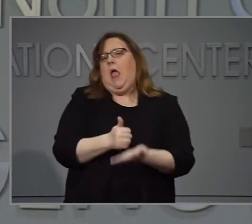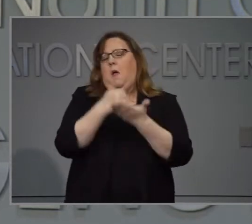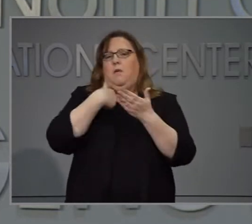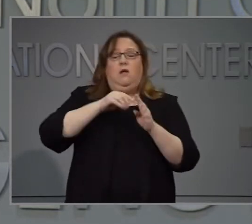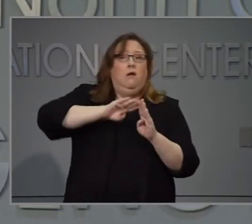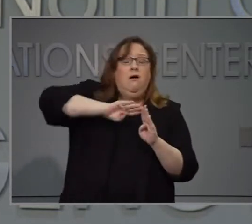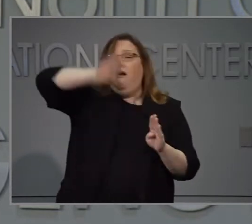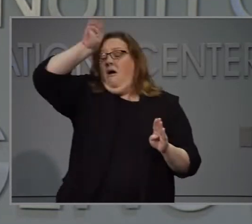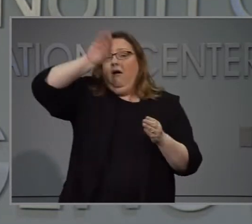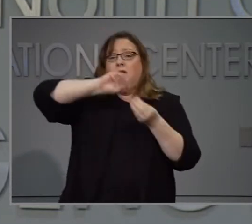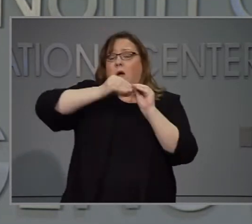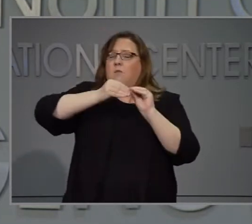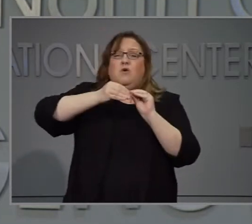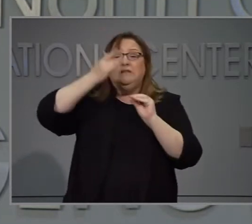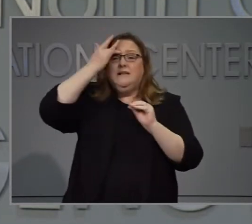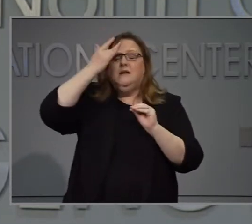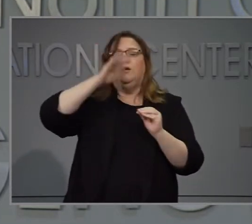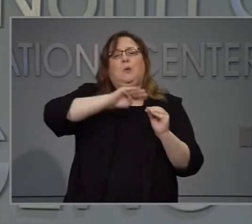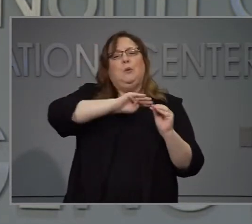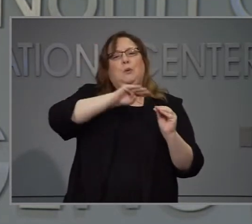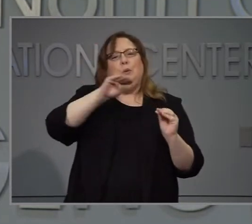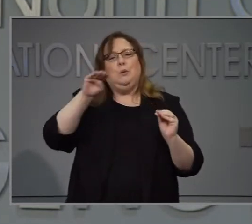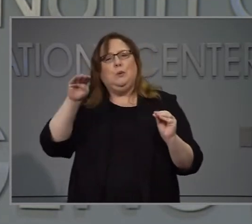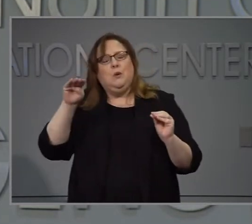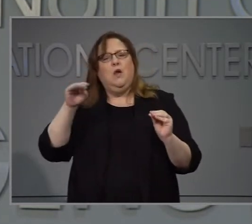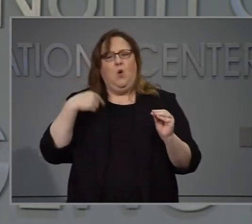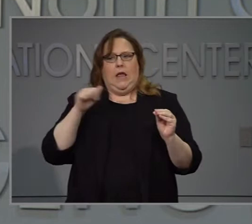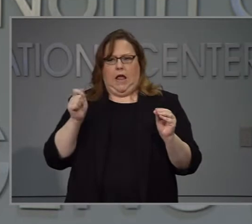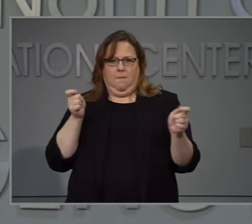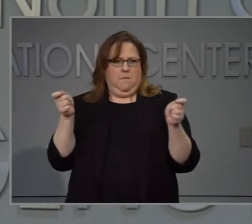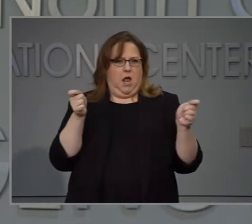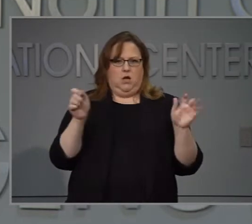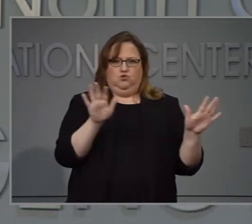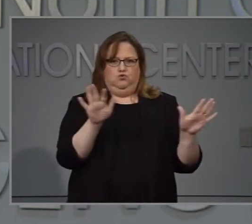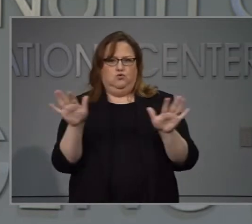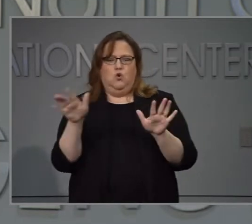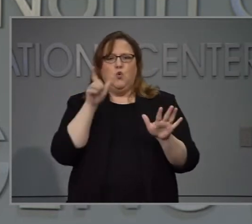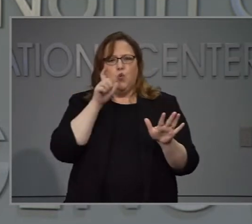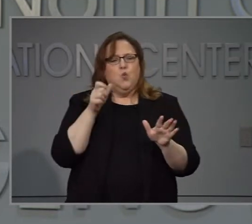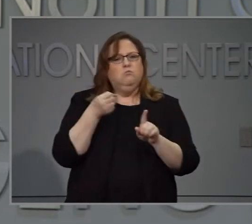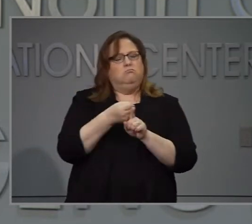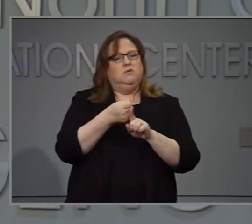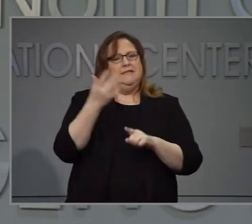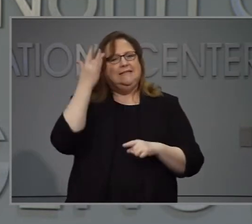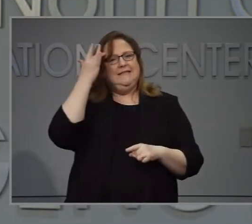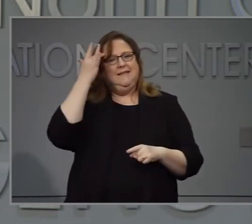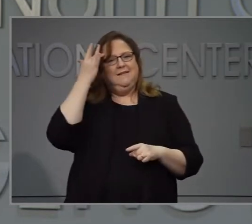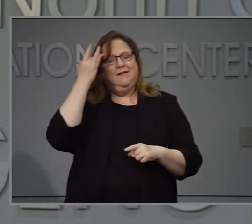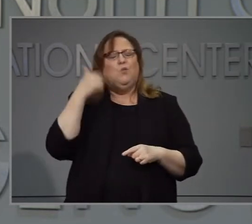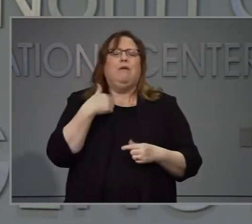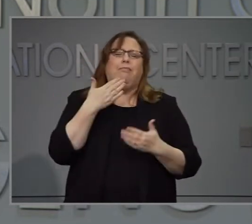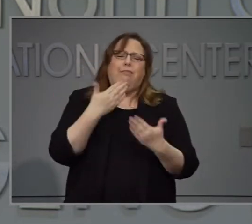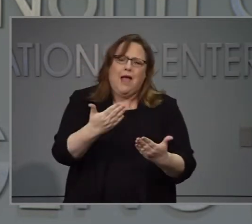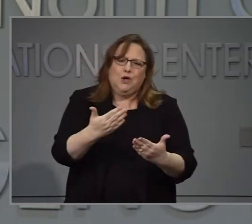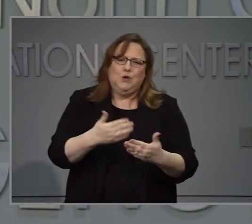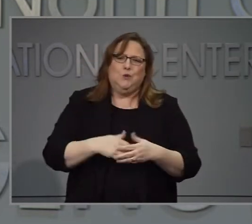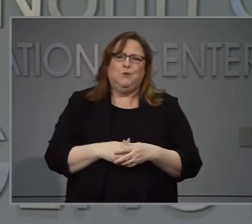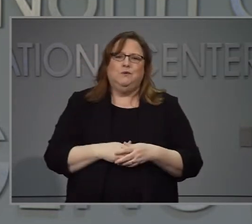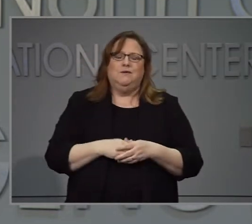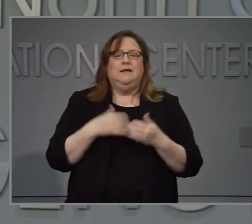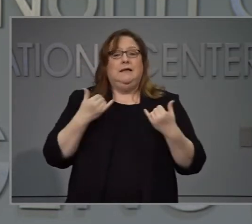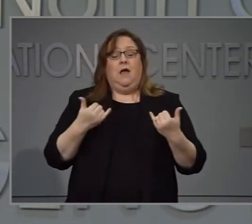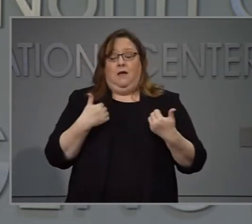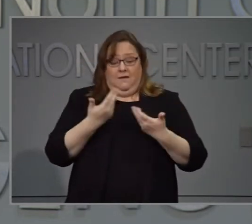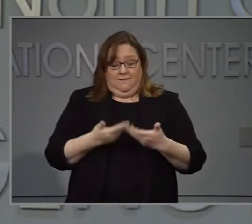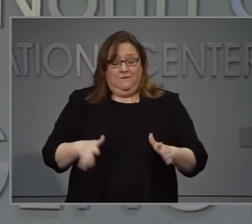gobernador su compromiso a quedarse en casa y mantener el distanciamiento social ha aplanado la curva de la